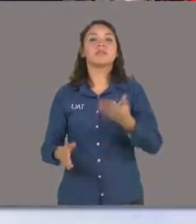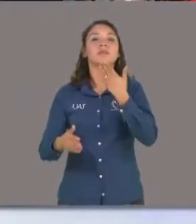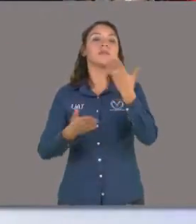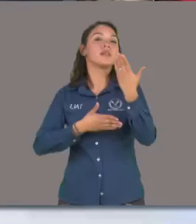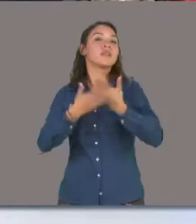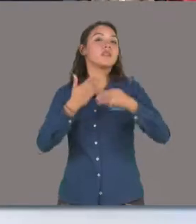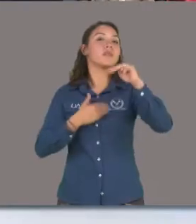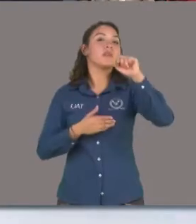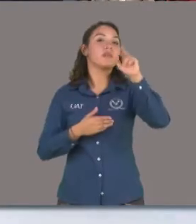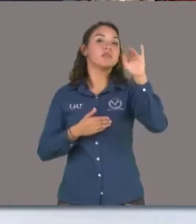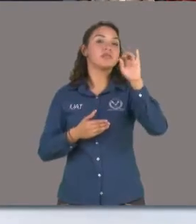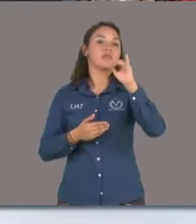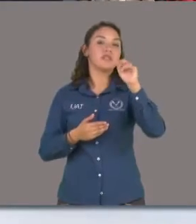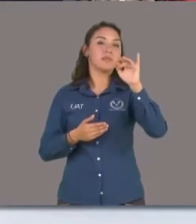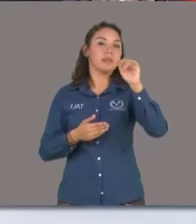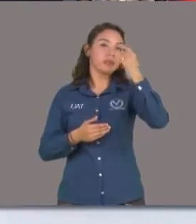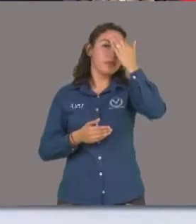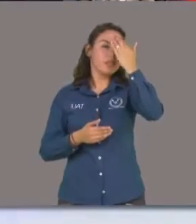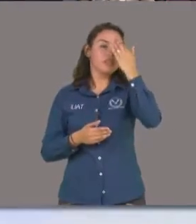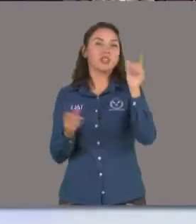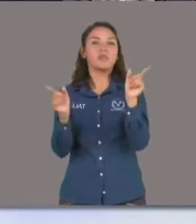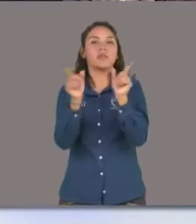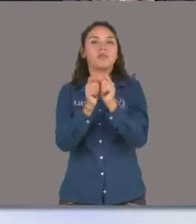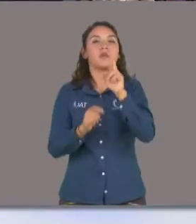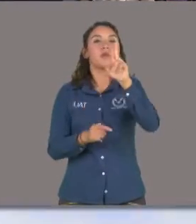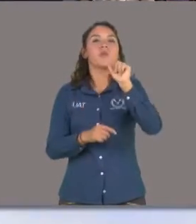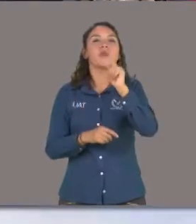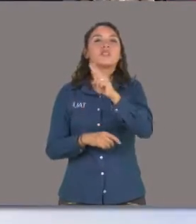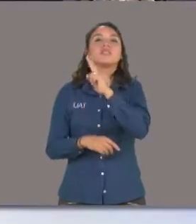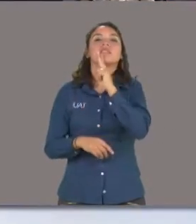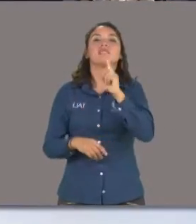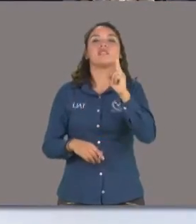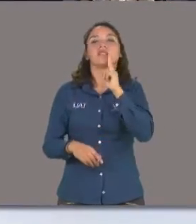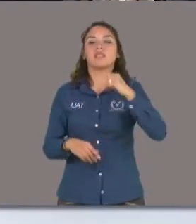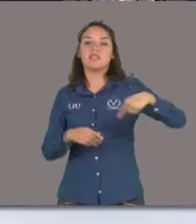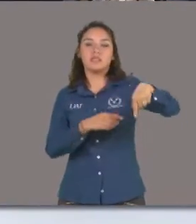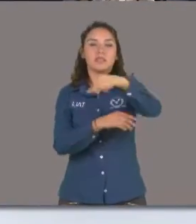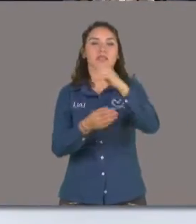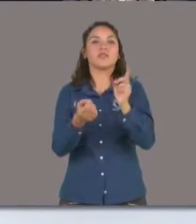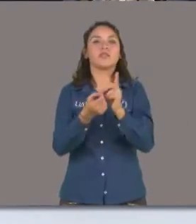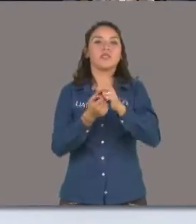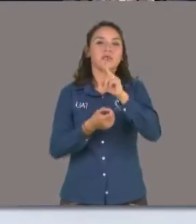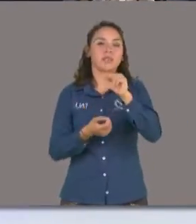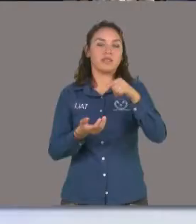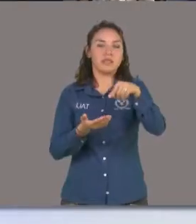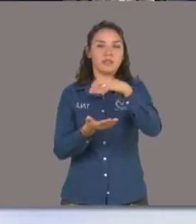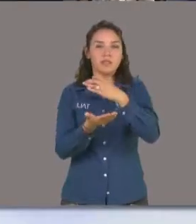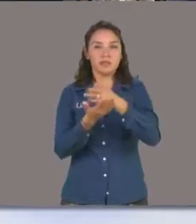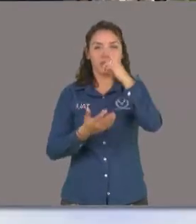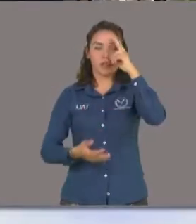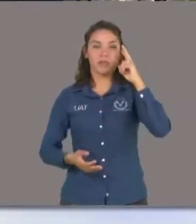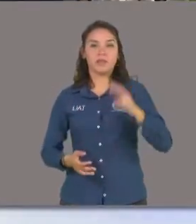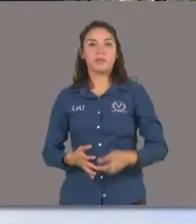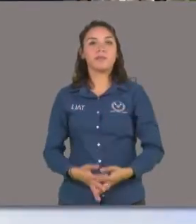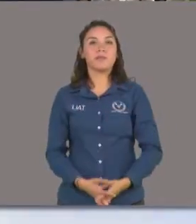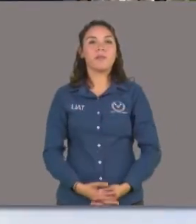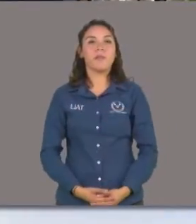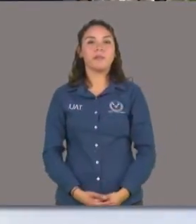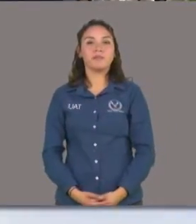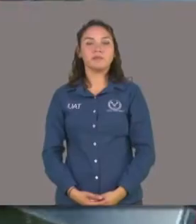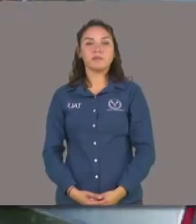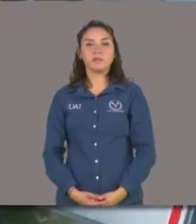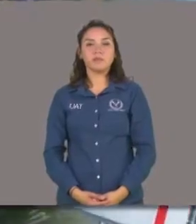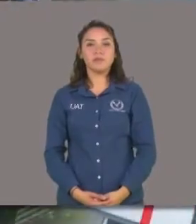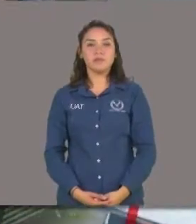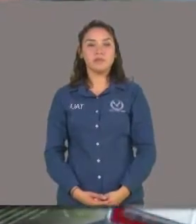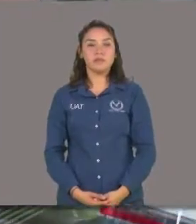Damos la bienvenida a Mauricio Zapata, quien nos dará un recorrido por los distintos campus que conforman la Universidad Autónoma de Tamaulipas a través de la sección Breves Guad.